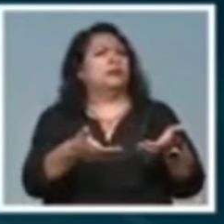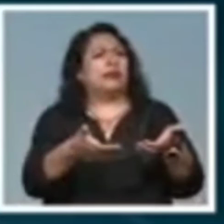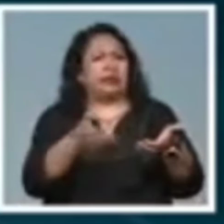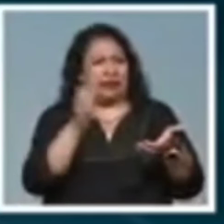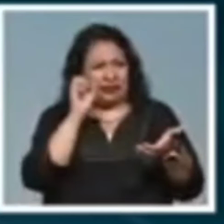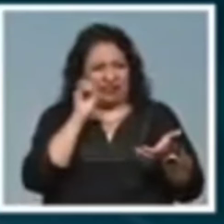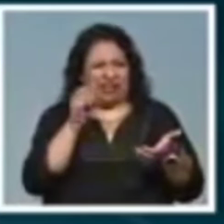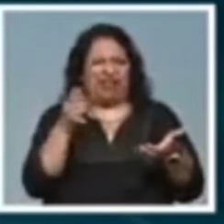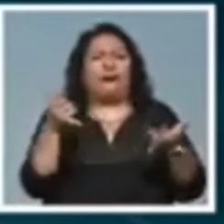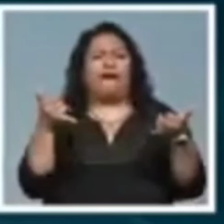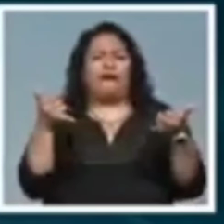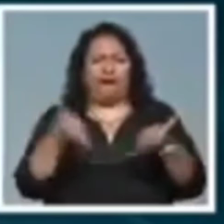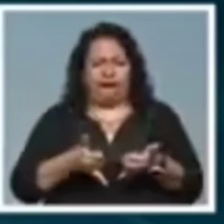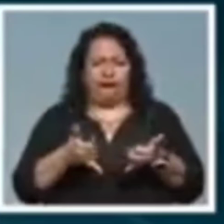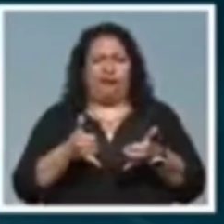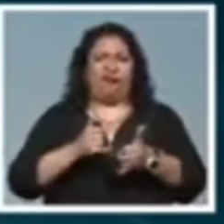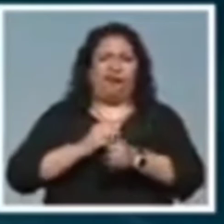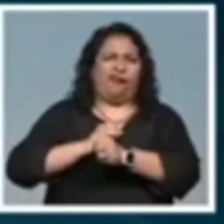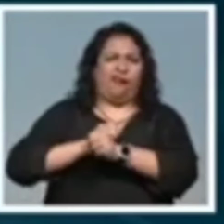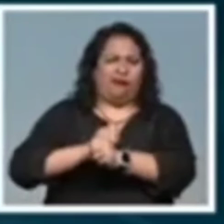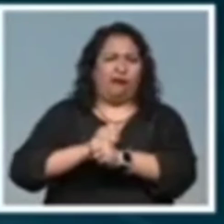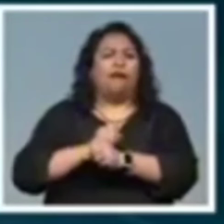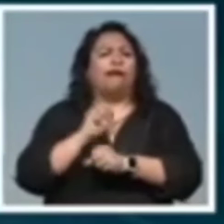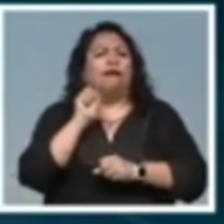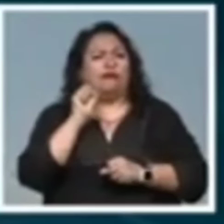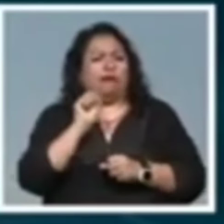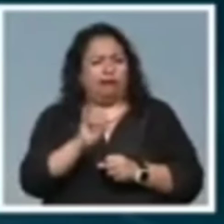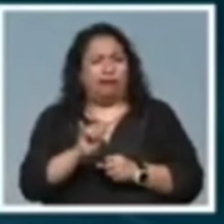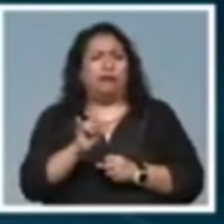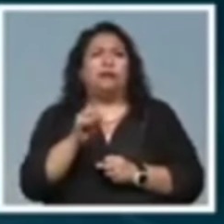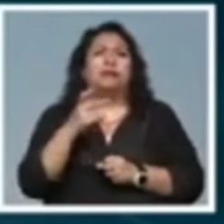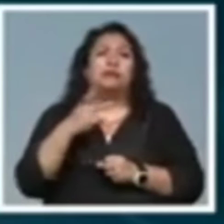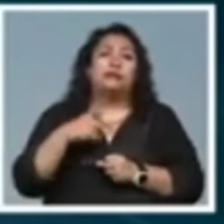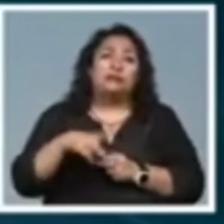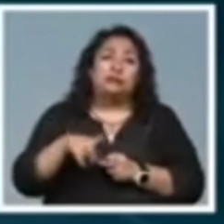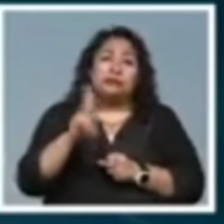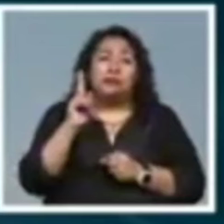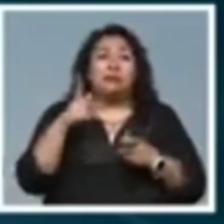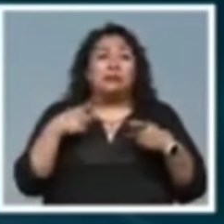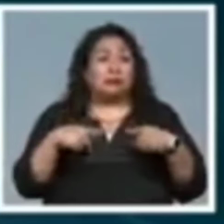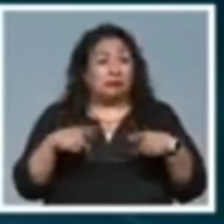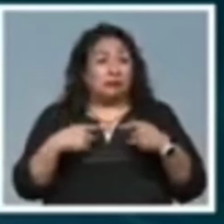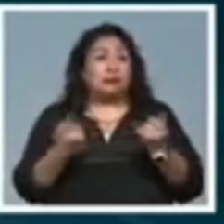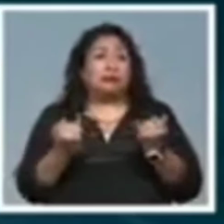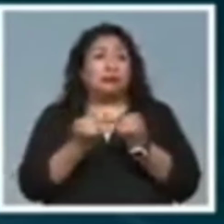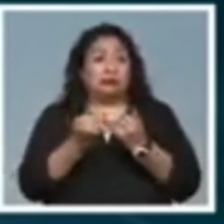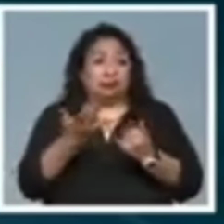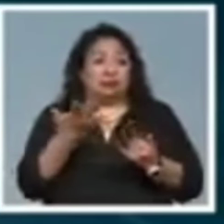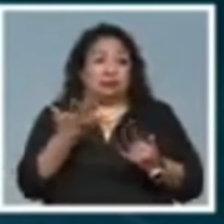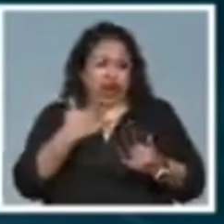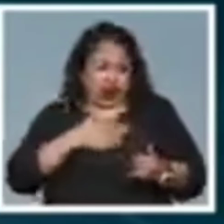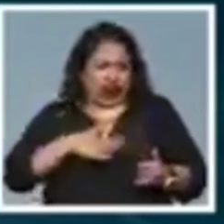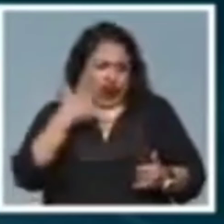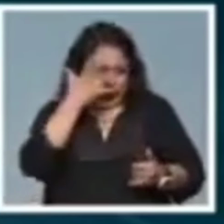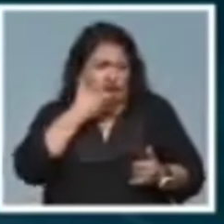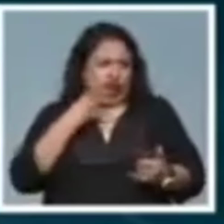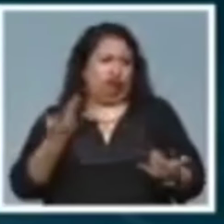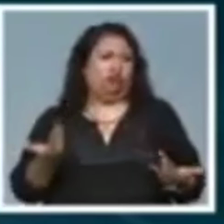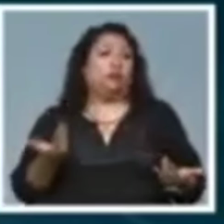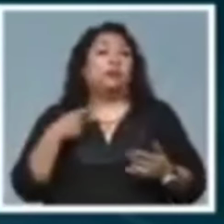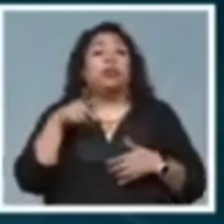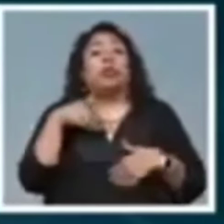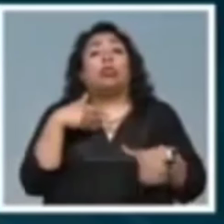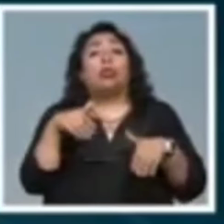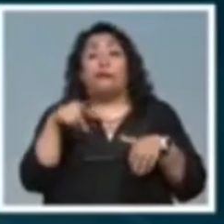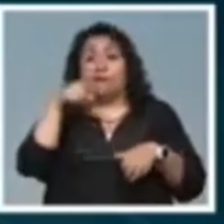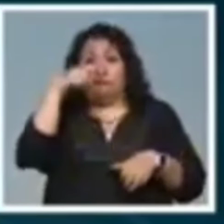es mucha rebeldía, mucha resistencia, pero la gente también se merece cosas bellas, ¿no? Su